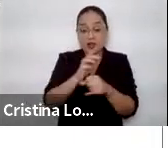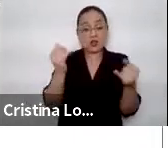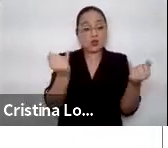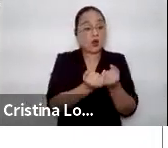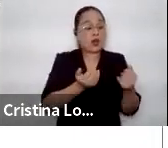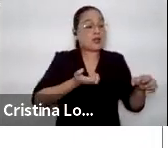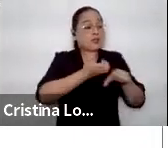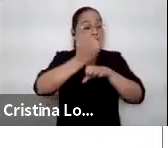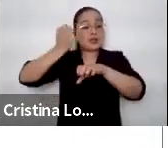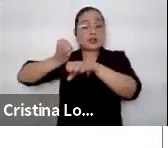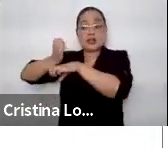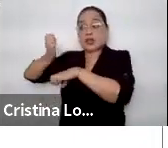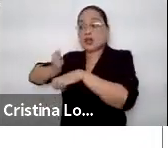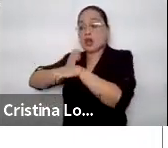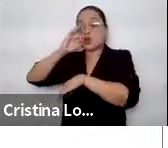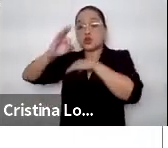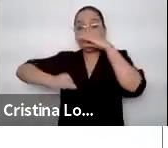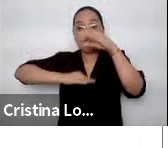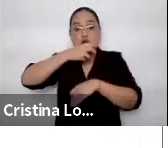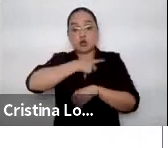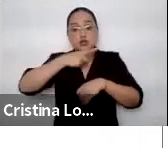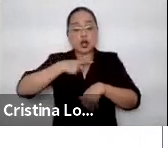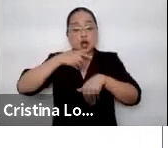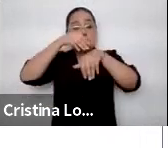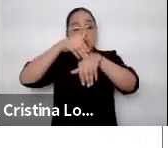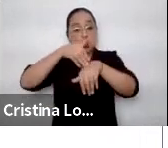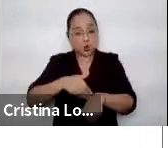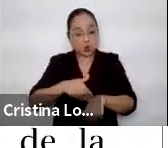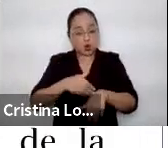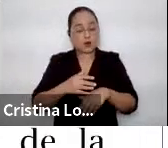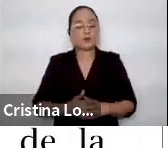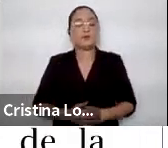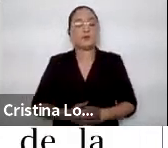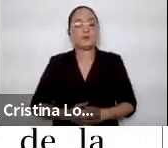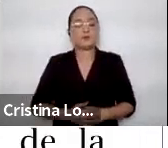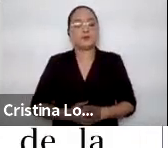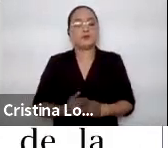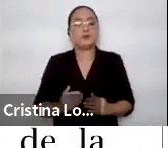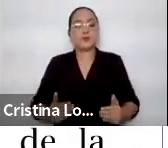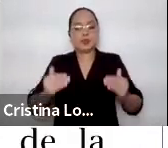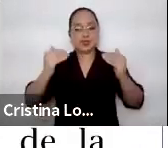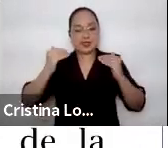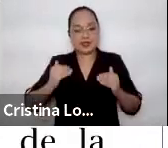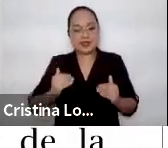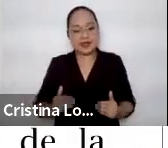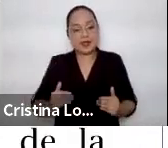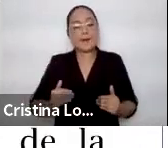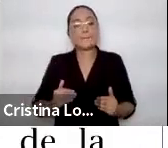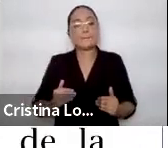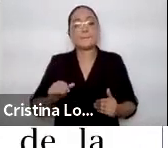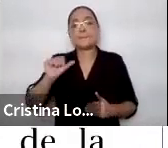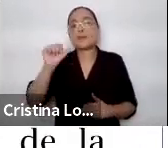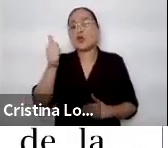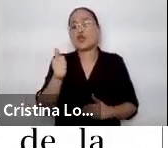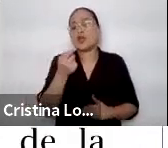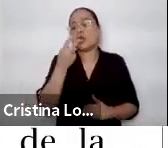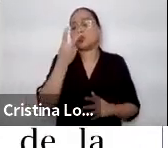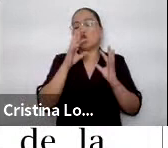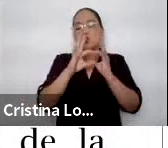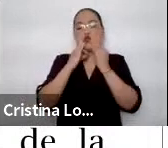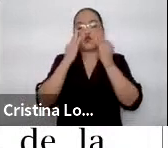estados. Bien, ahora pasaremos a ver otra forma, otros dos sistemas